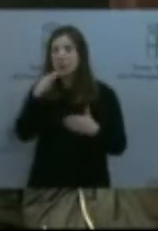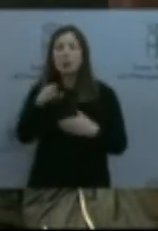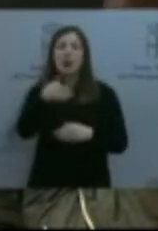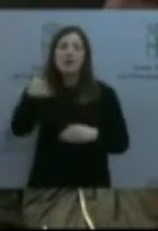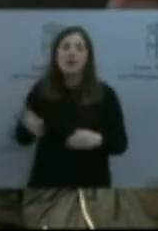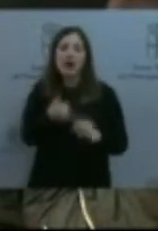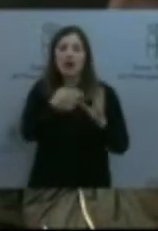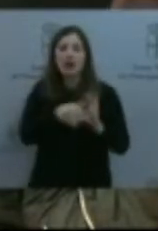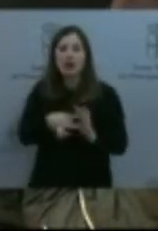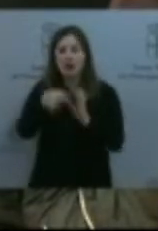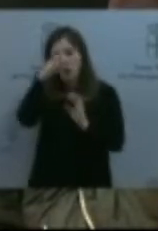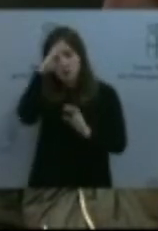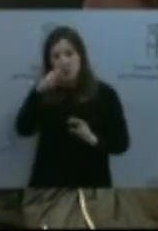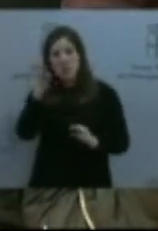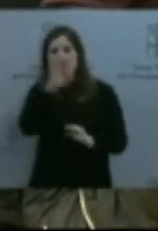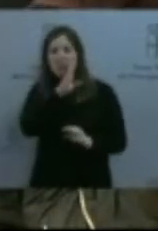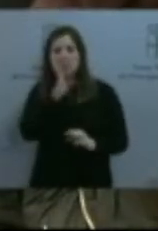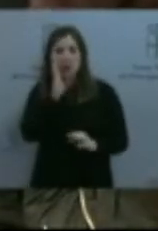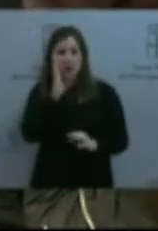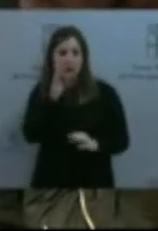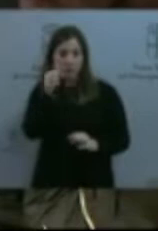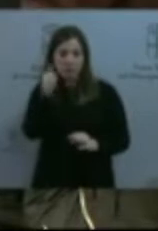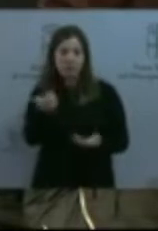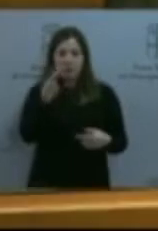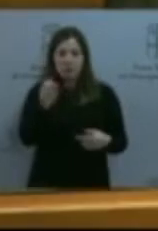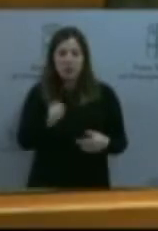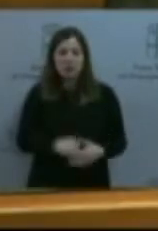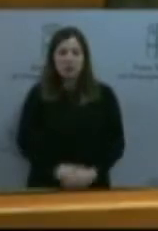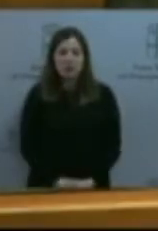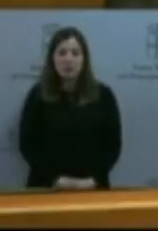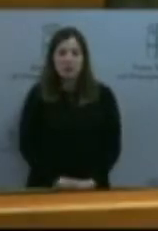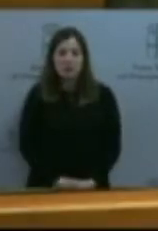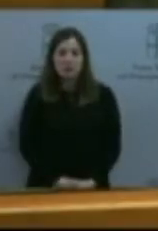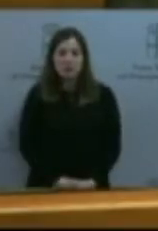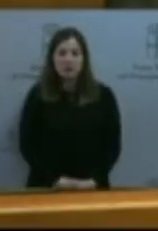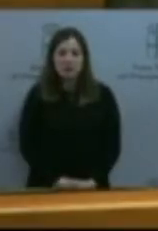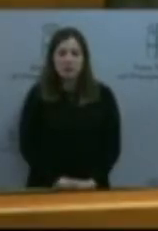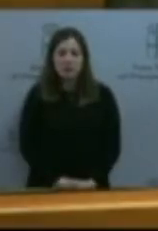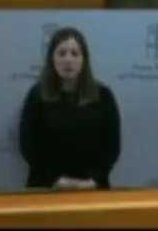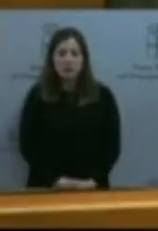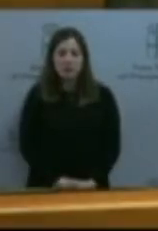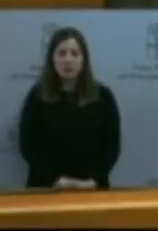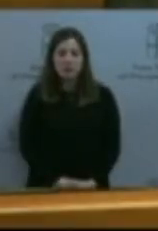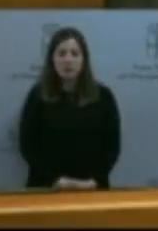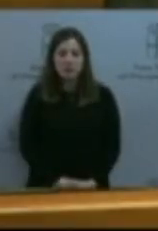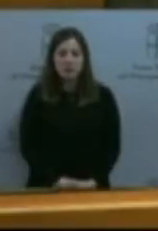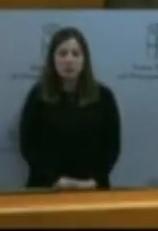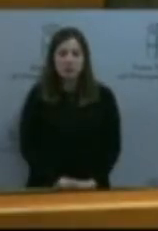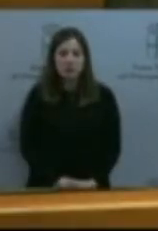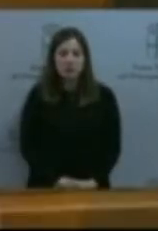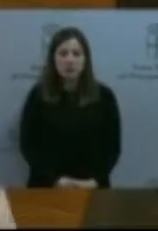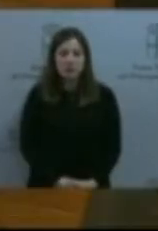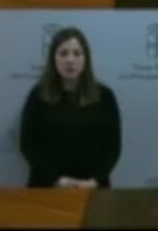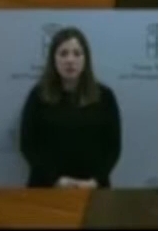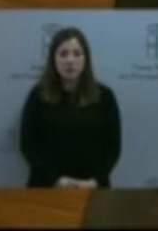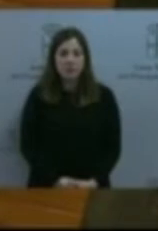el presupuesto del Servicio de Salud para este año ya contempla esas cantidades. No, si ustedes lo están haciendo, pero